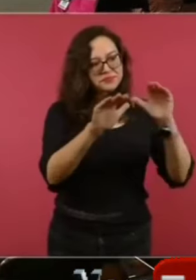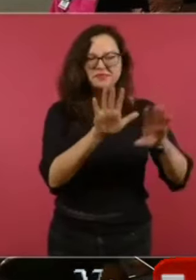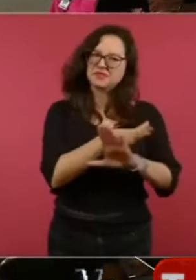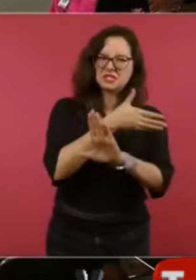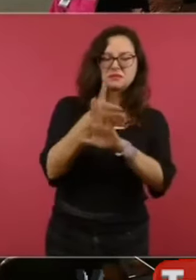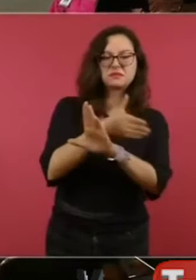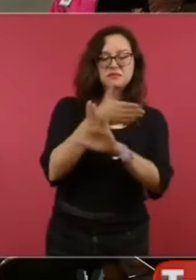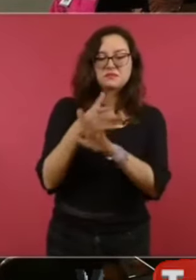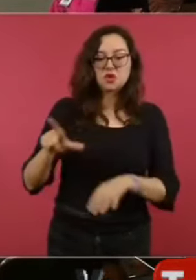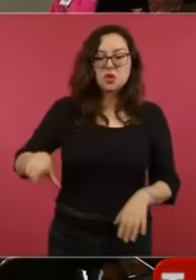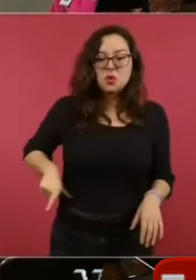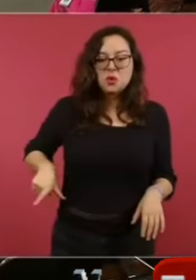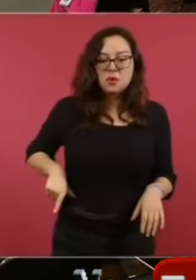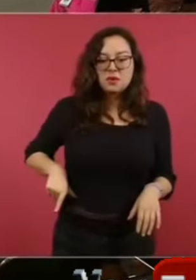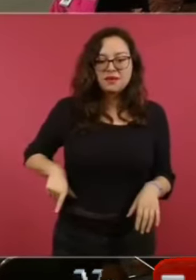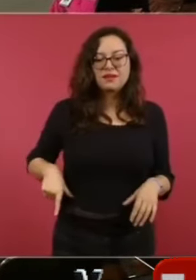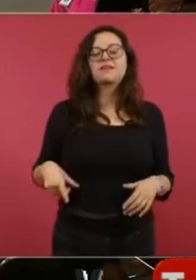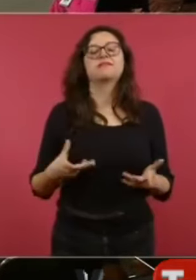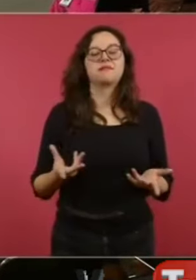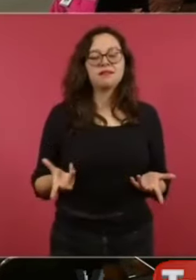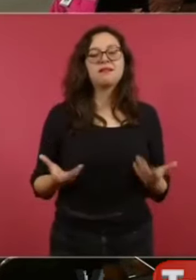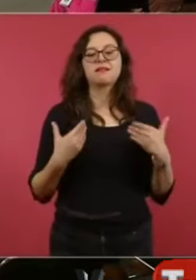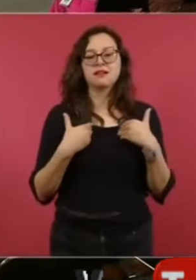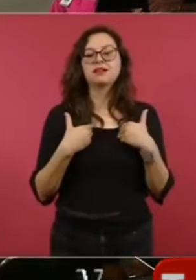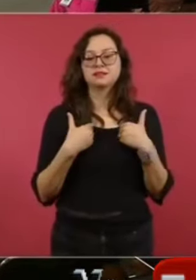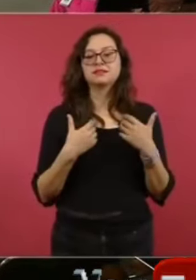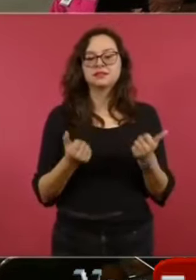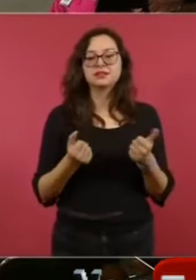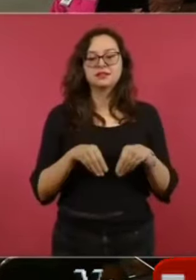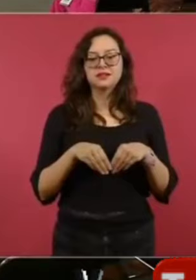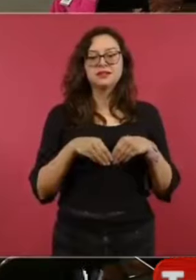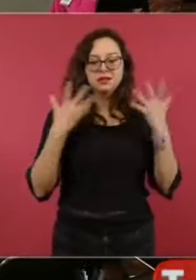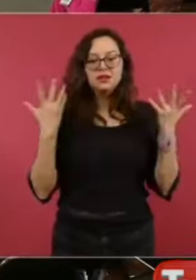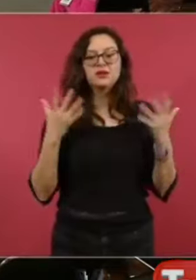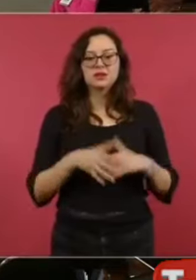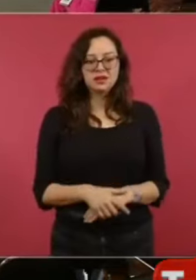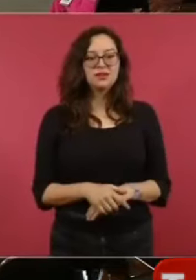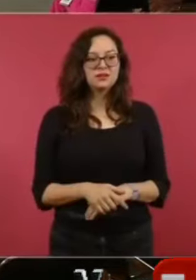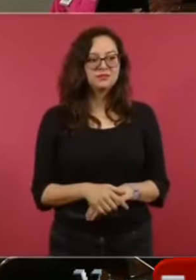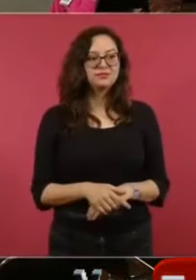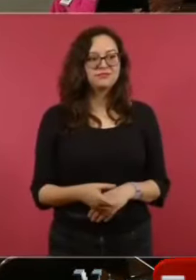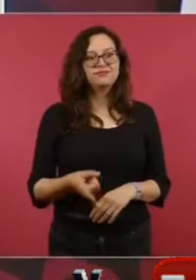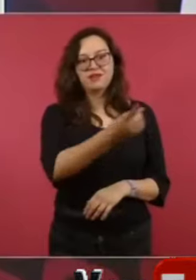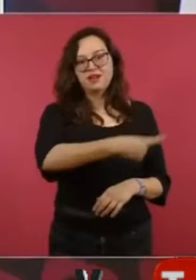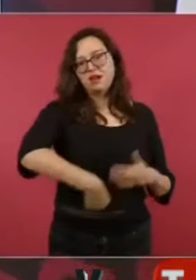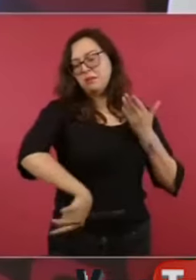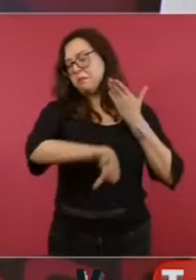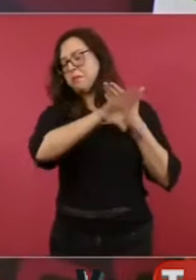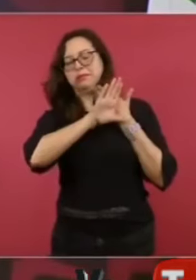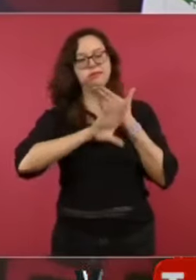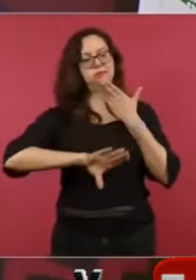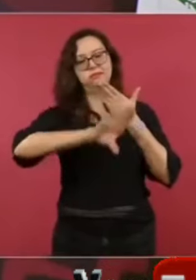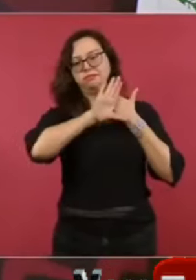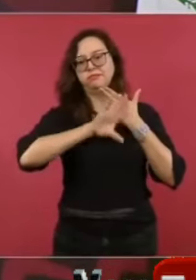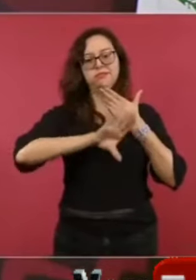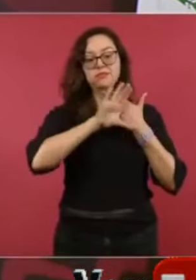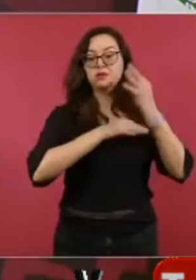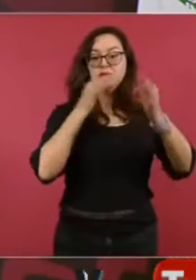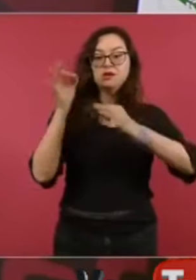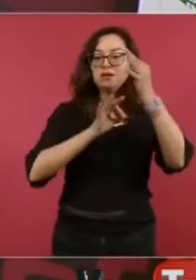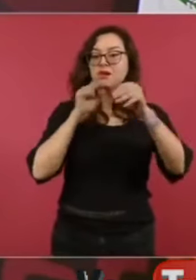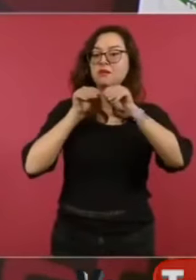Entonces, se apoyan en los medios para echar a andar esa campaña